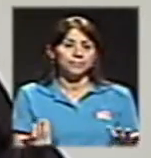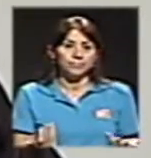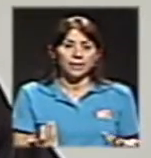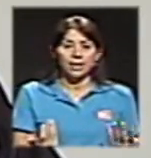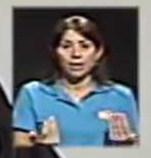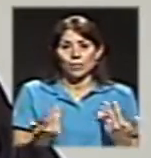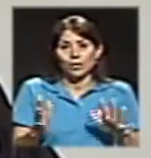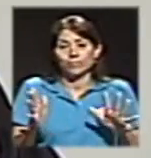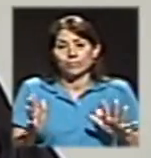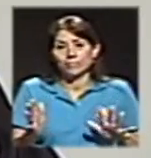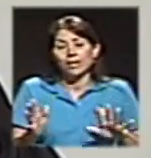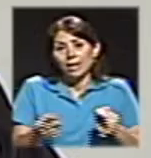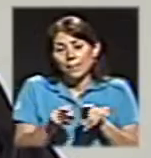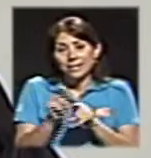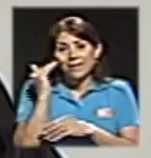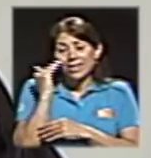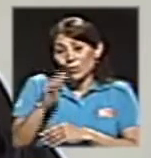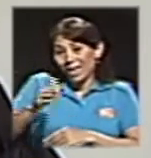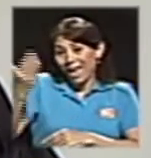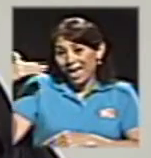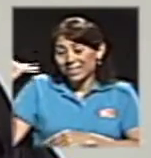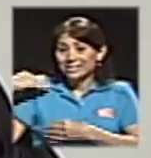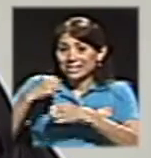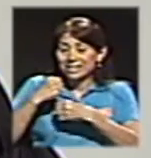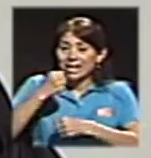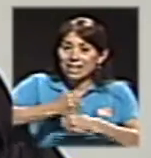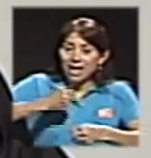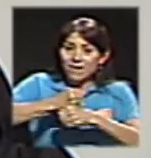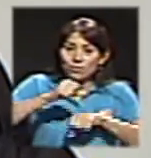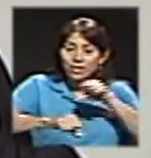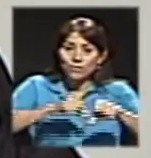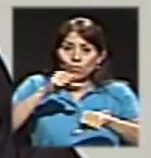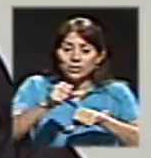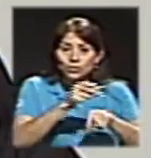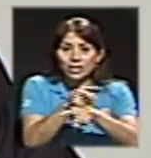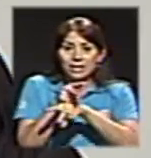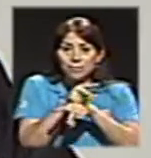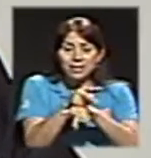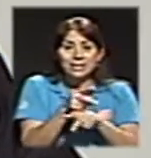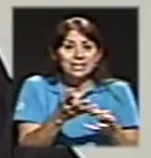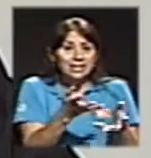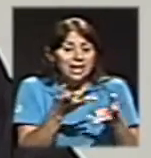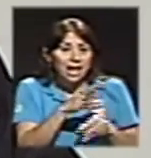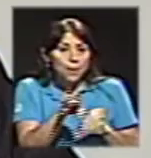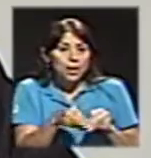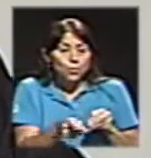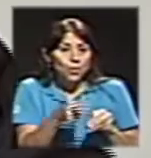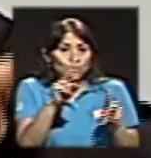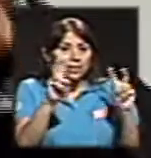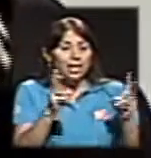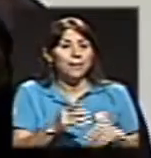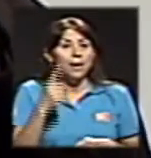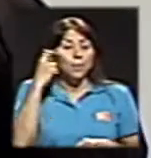integrando los esfuerzos que ya las superintendencias hacían y con externalidad. Yo no sé si quiere ampliar un poquito ese tema porque me parece que es